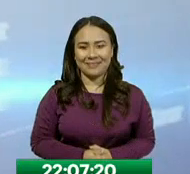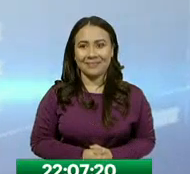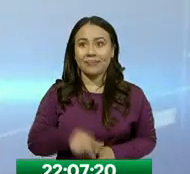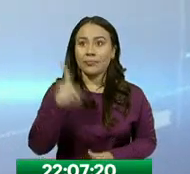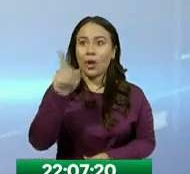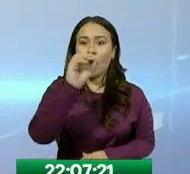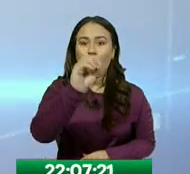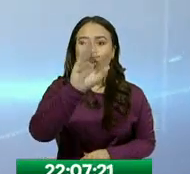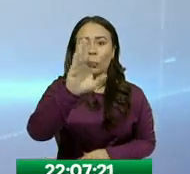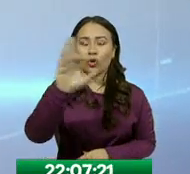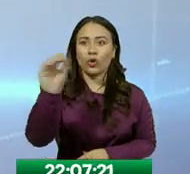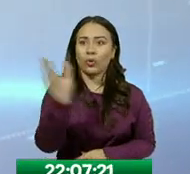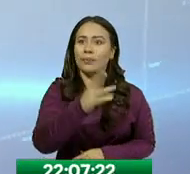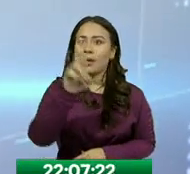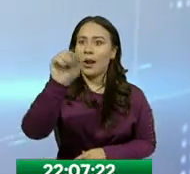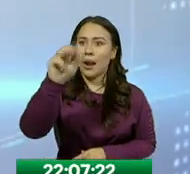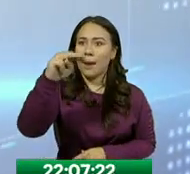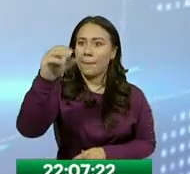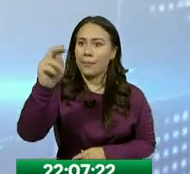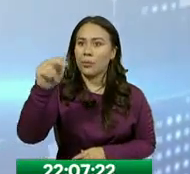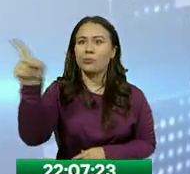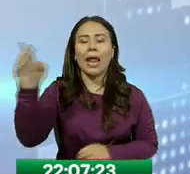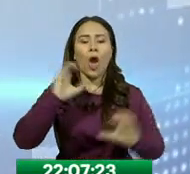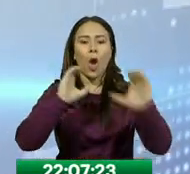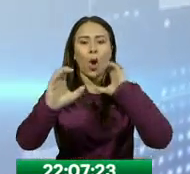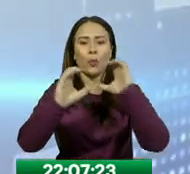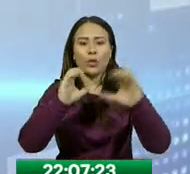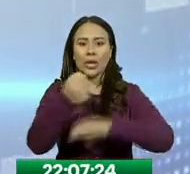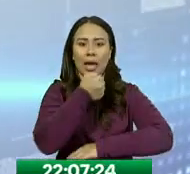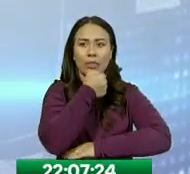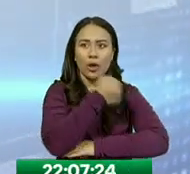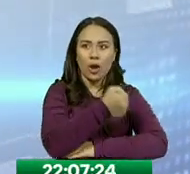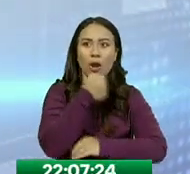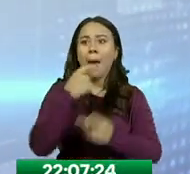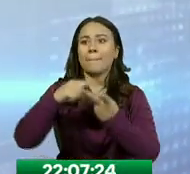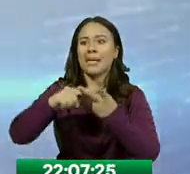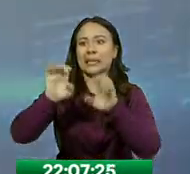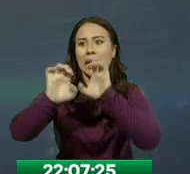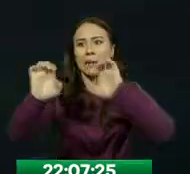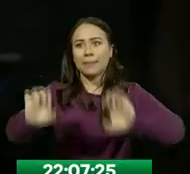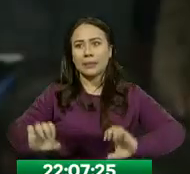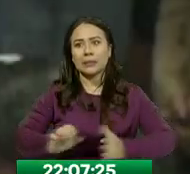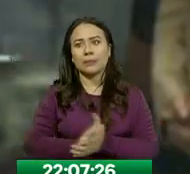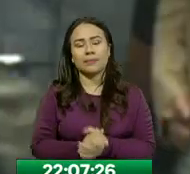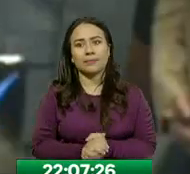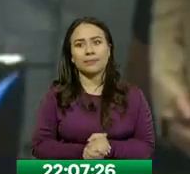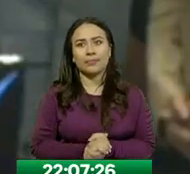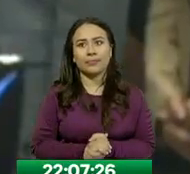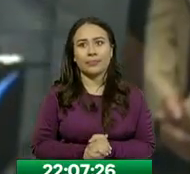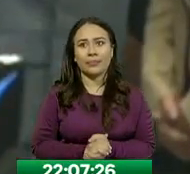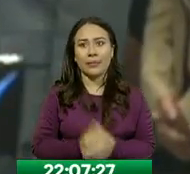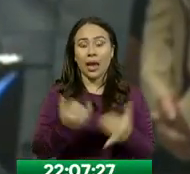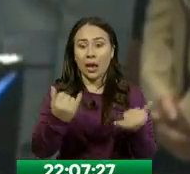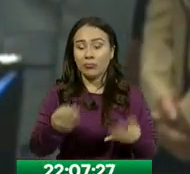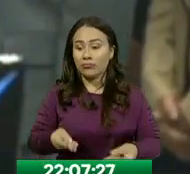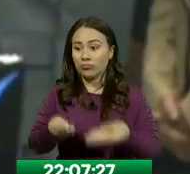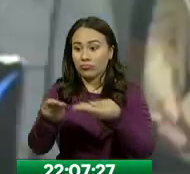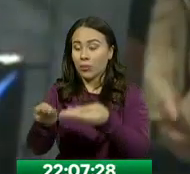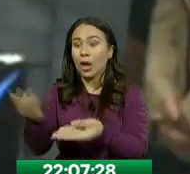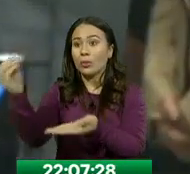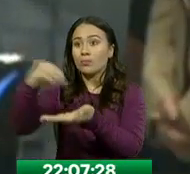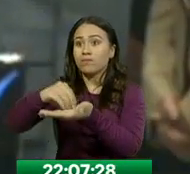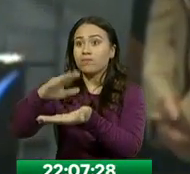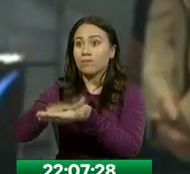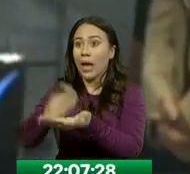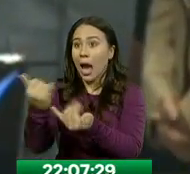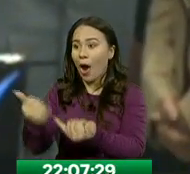Otto Ramón Sonnenhosner Esper es comunicador social y empresario. Queda usted constitucional